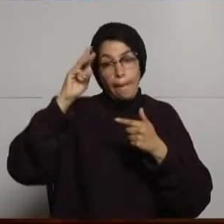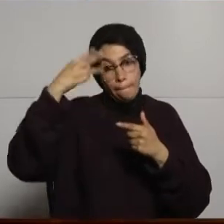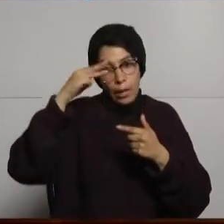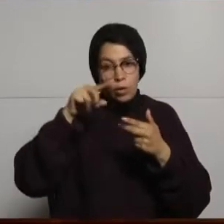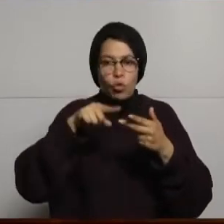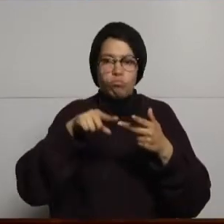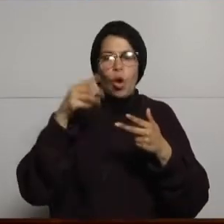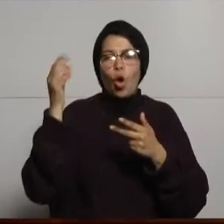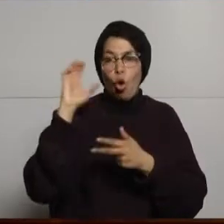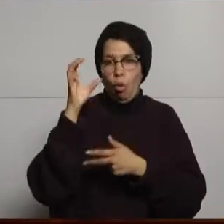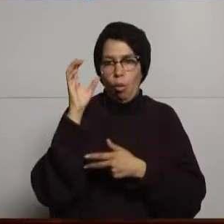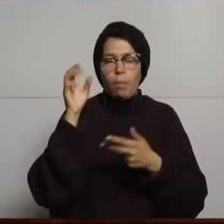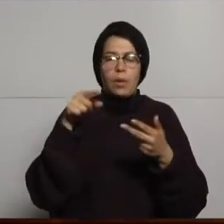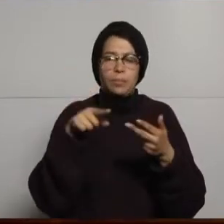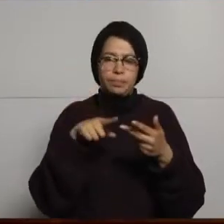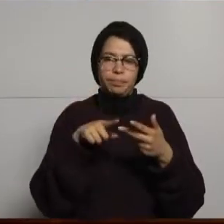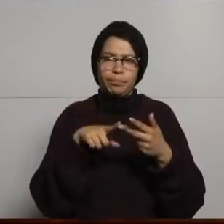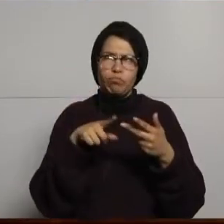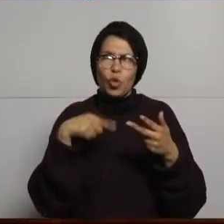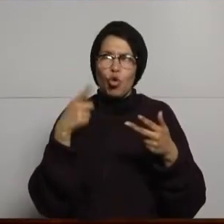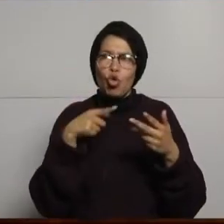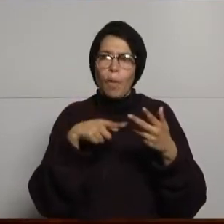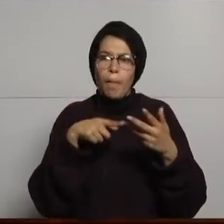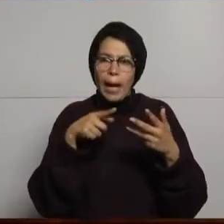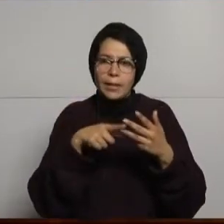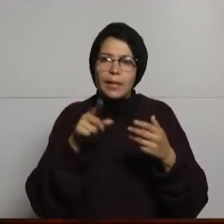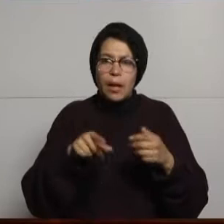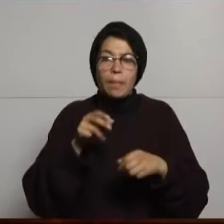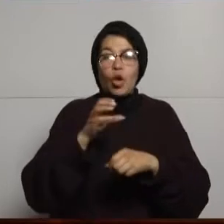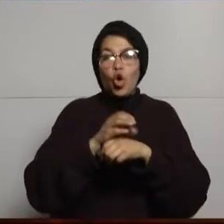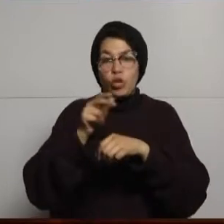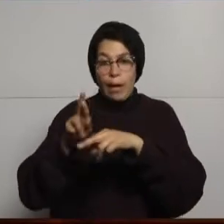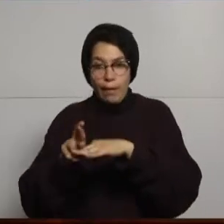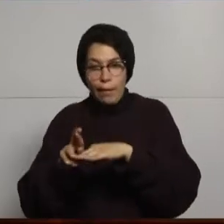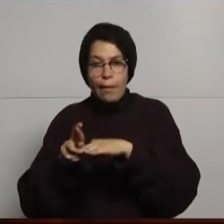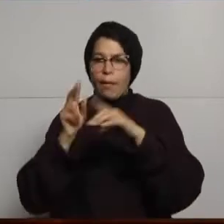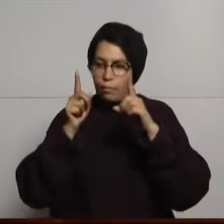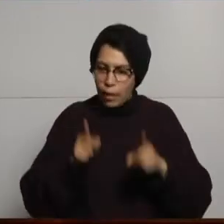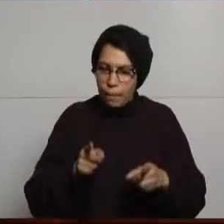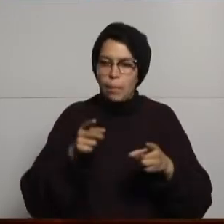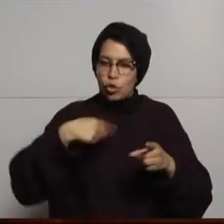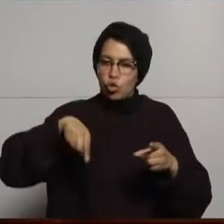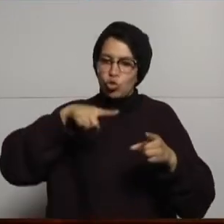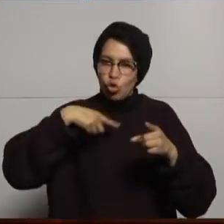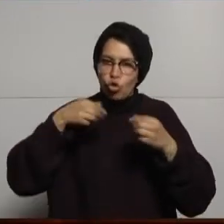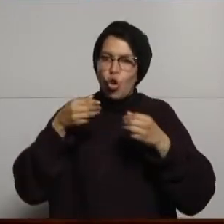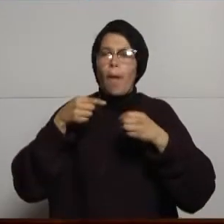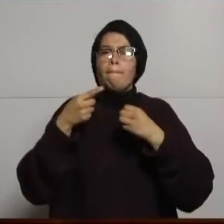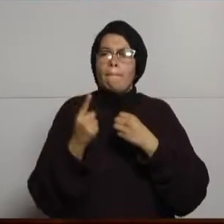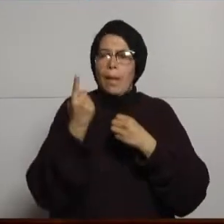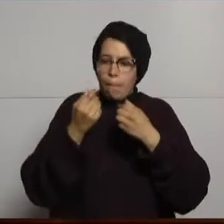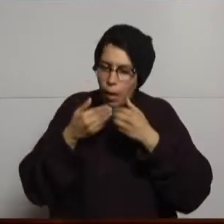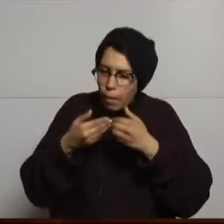Colombia y creo que Costa Rica fomos los primeros como que, bueno, vamos a